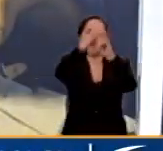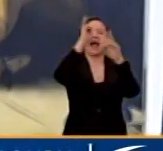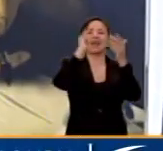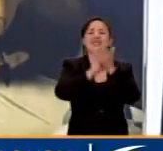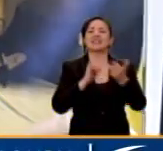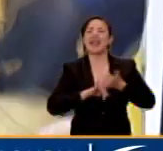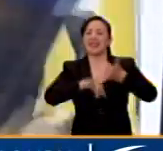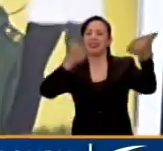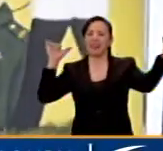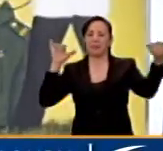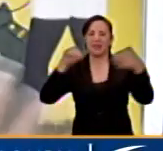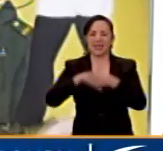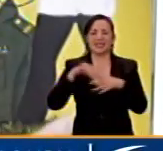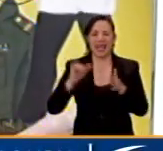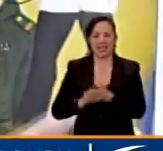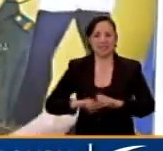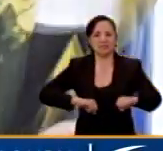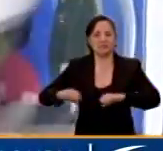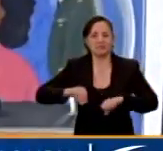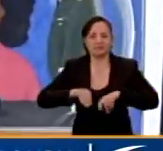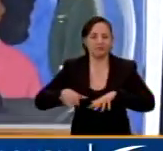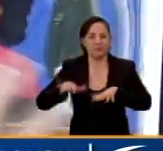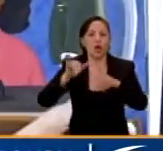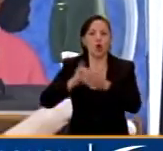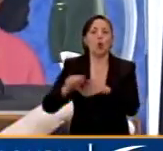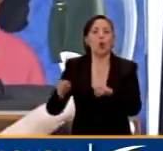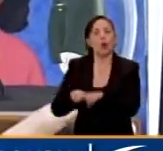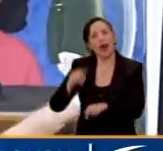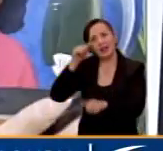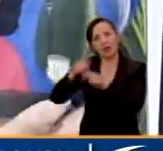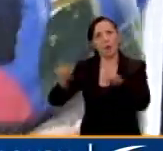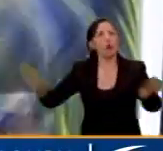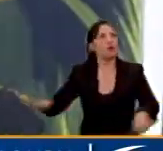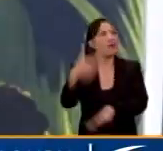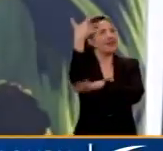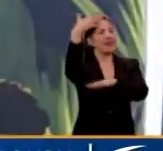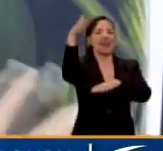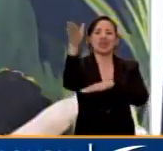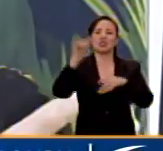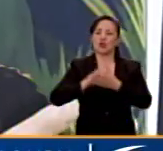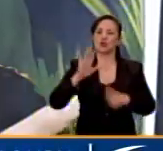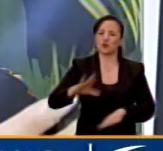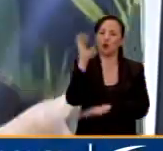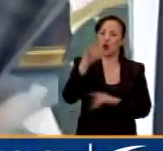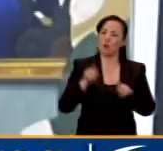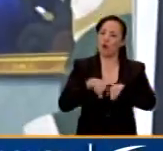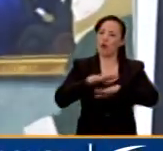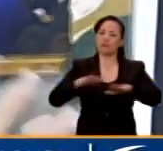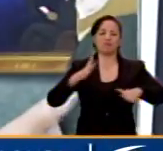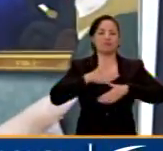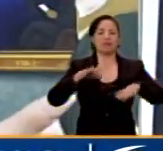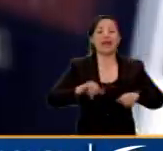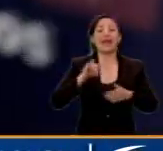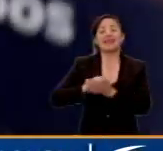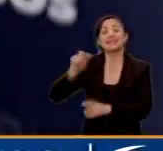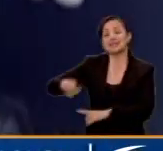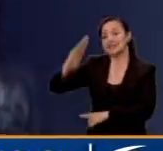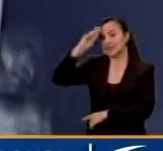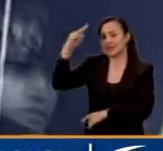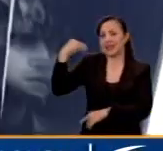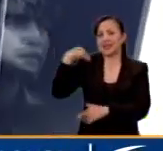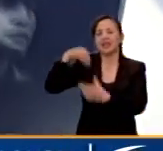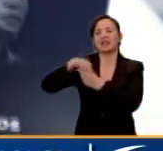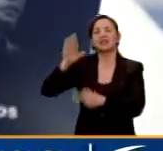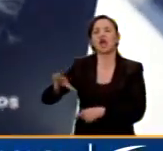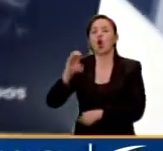esos movimientos que hoy en día nos hicieron como una nación soberana. La teniente María Camila Otálora nos ahonda más sobre este